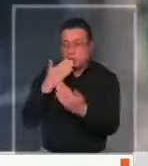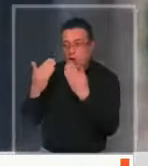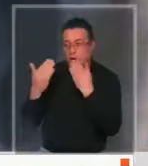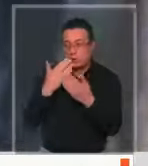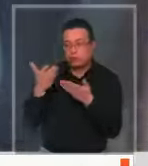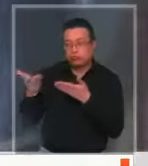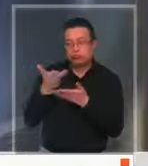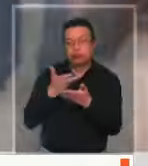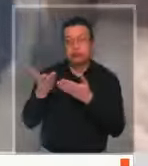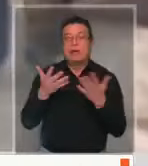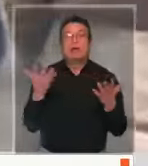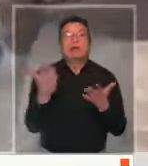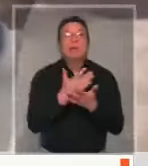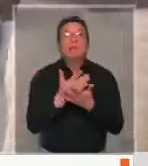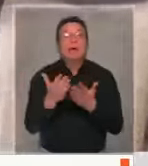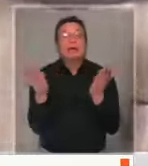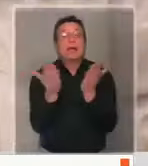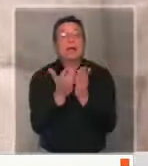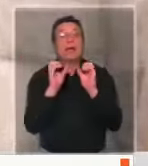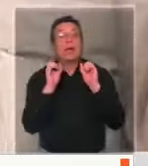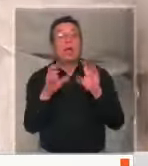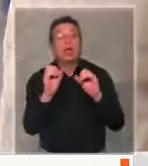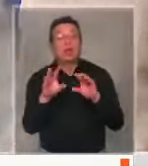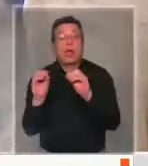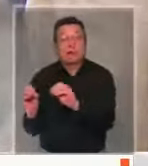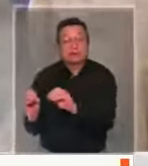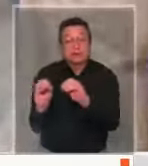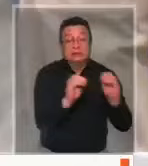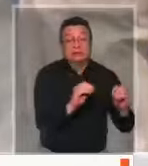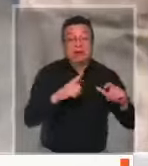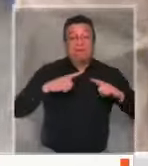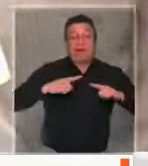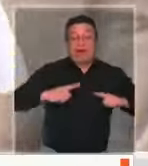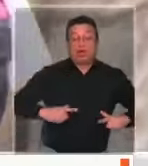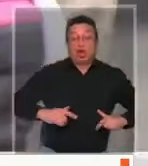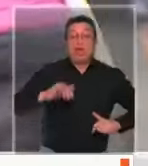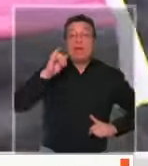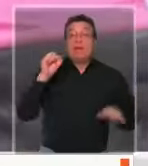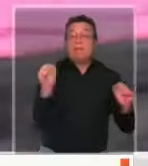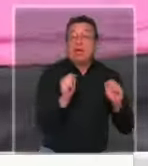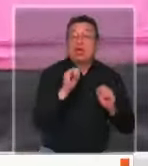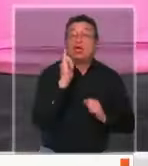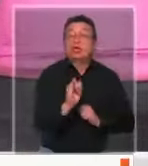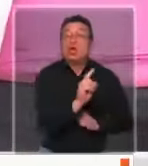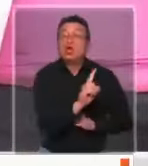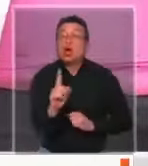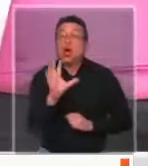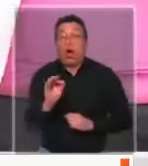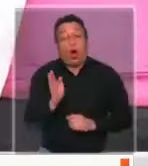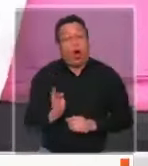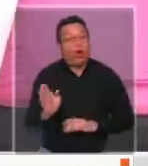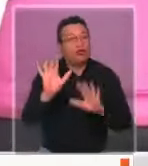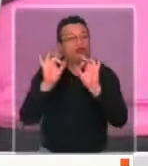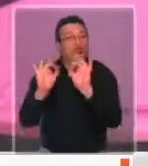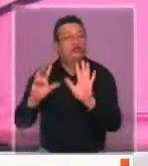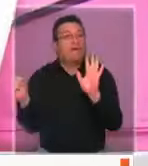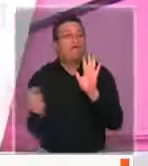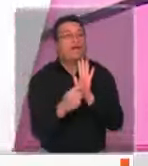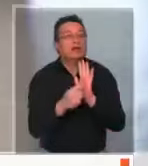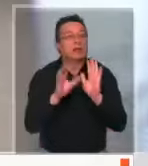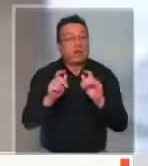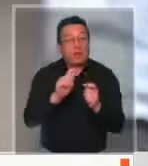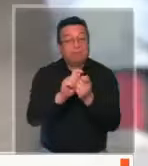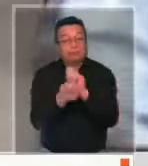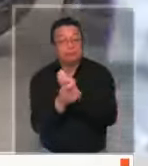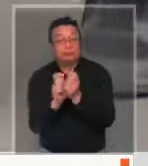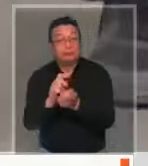pasar con las clases, si es que se van a adelantar precisamente las vacaciones de invierno o se van a mantener día a día. Esto es decir, puede cambiar